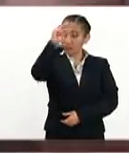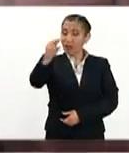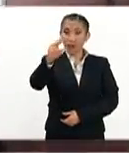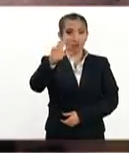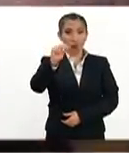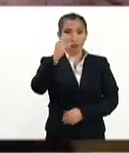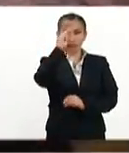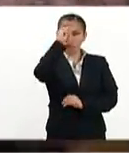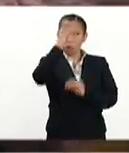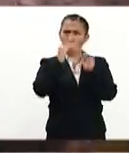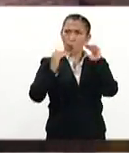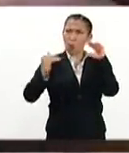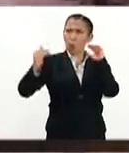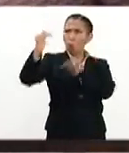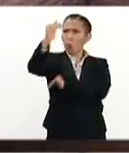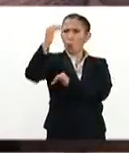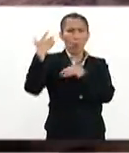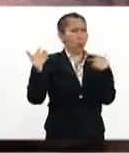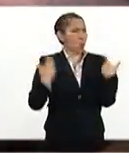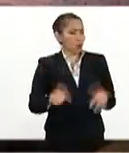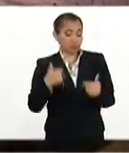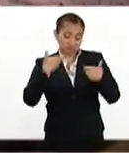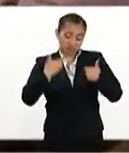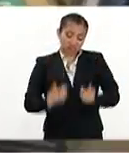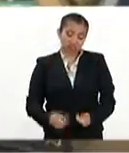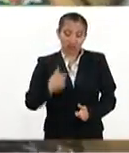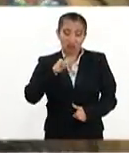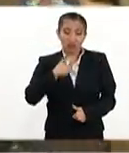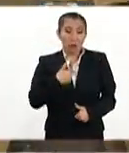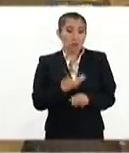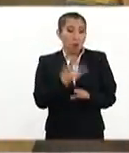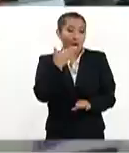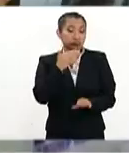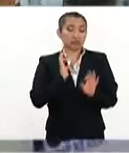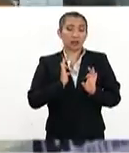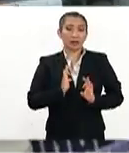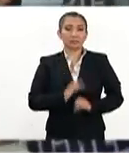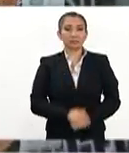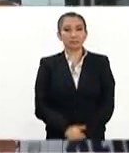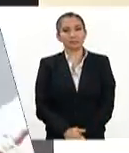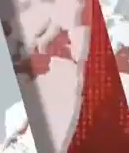como inteligente, sino como un genio. Y un genio, dice Trump, muy estable.